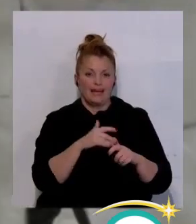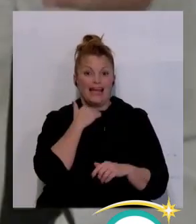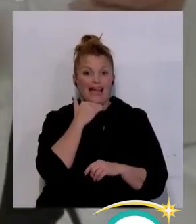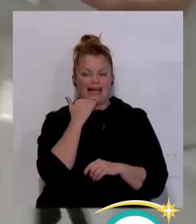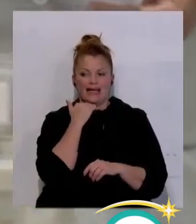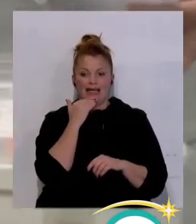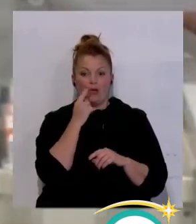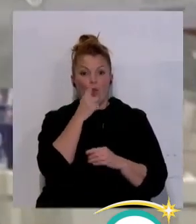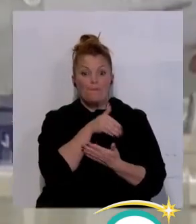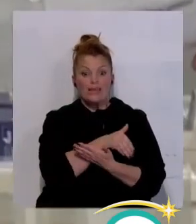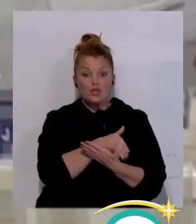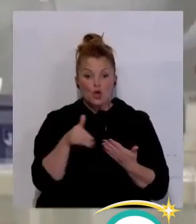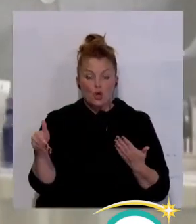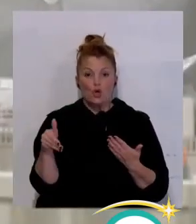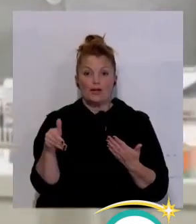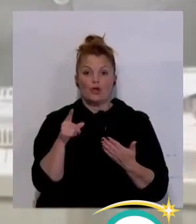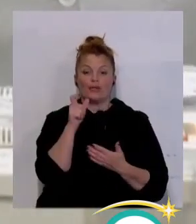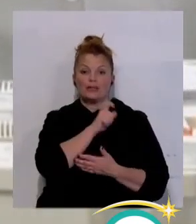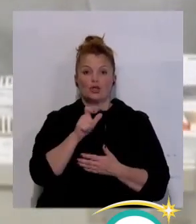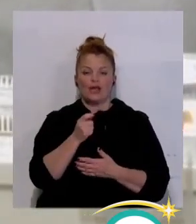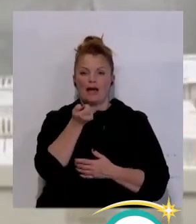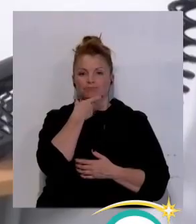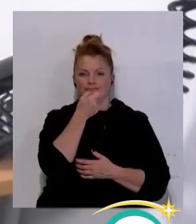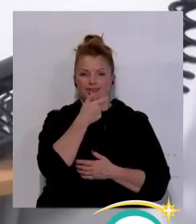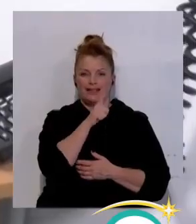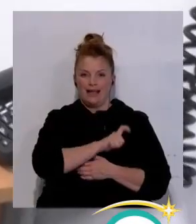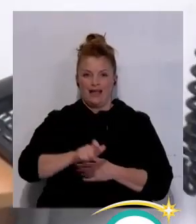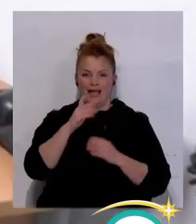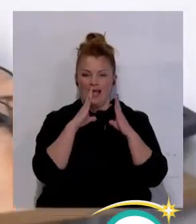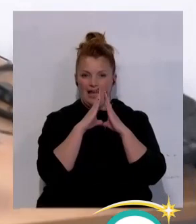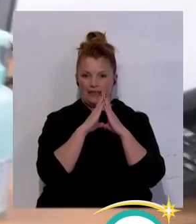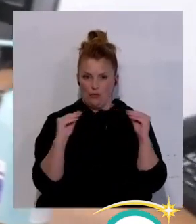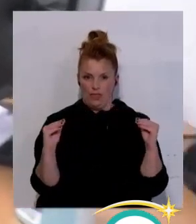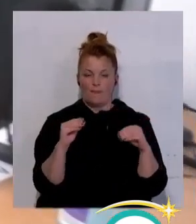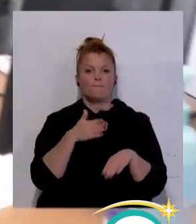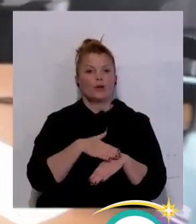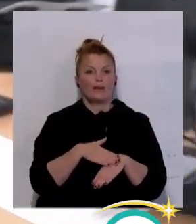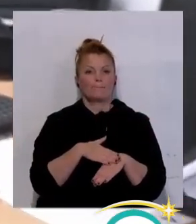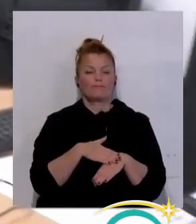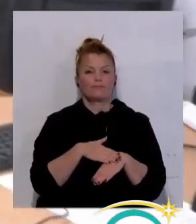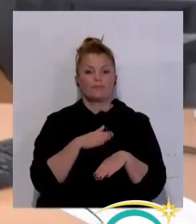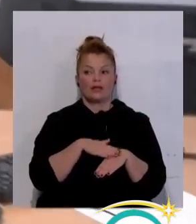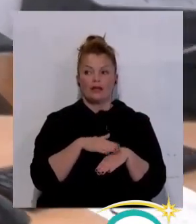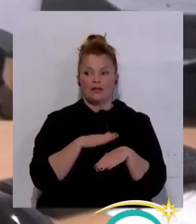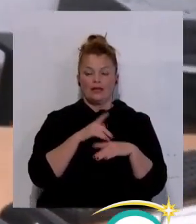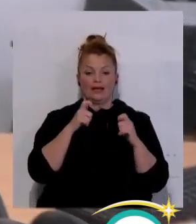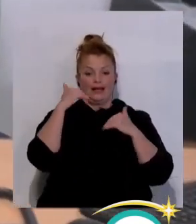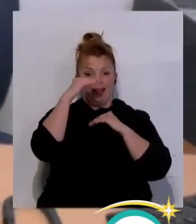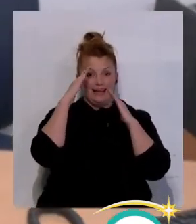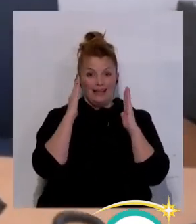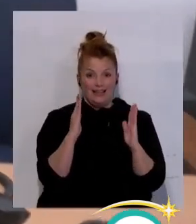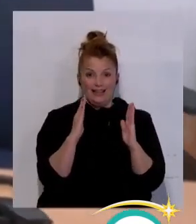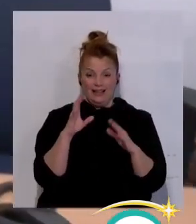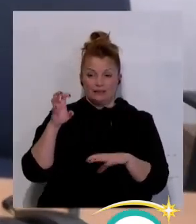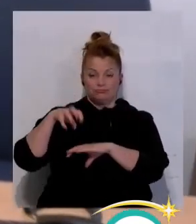Casi 1 millón de personas consumen benzodiazepina habitualmente en Andalucía. ¿Por qué? Porque los dispositivos asistenciales están